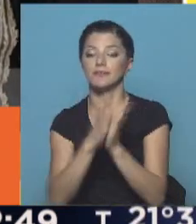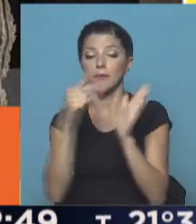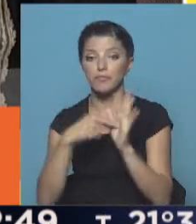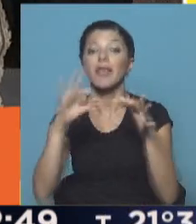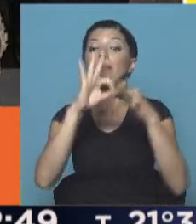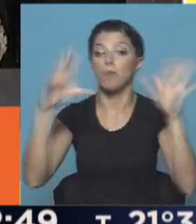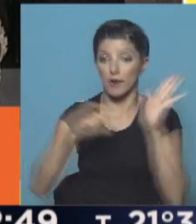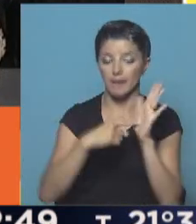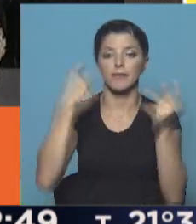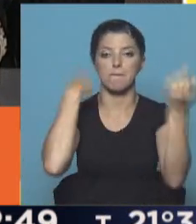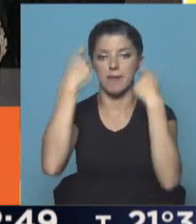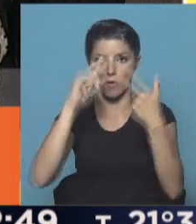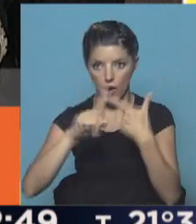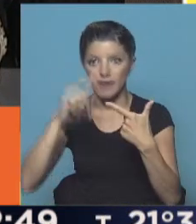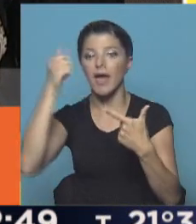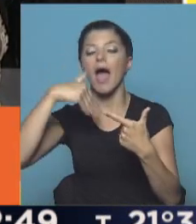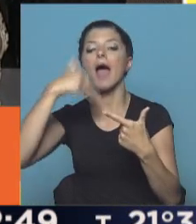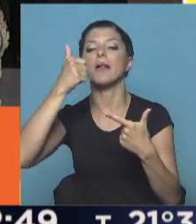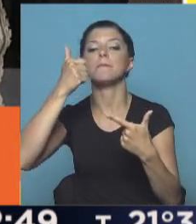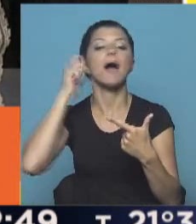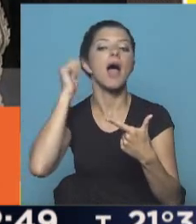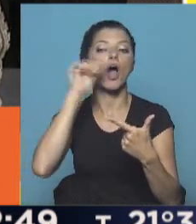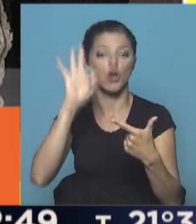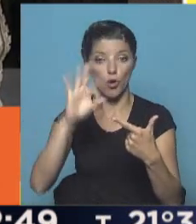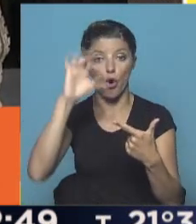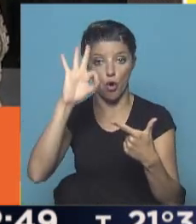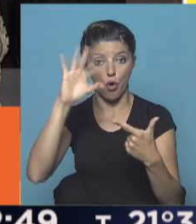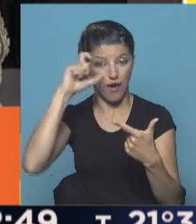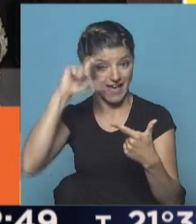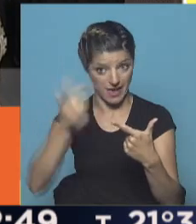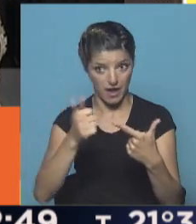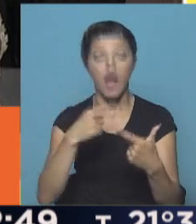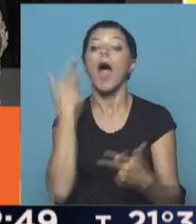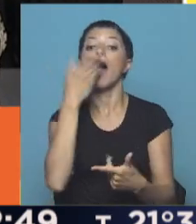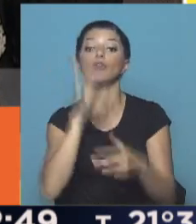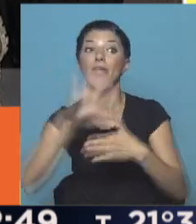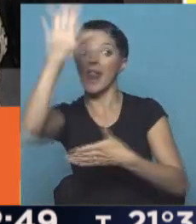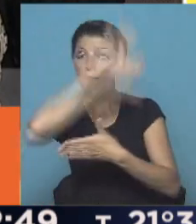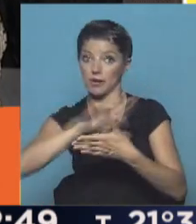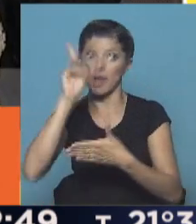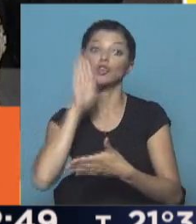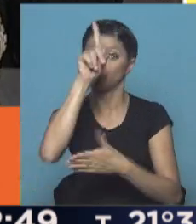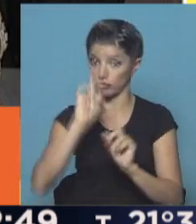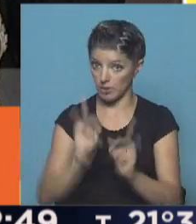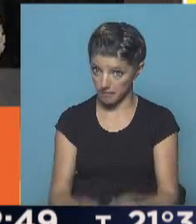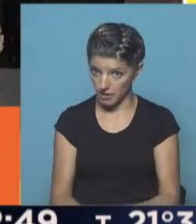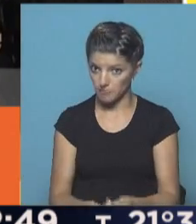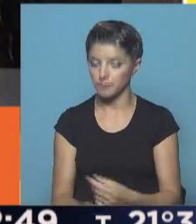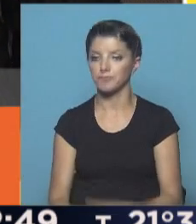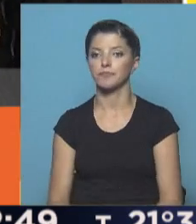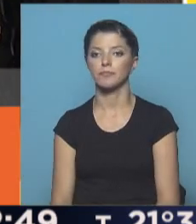Paraguay, el mismo Almagro desde la OEA. Hablo de la región incluyendo a los Estados Unidos, es decir, la región